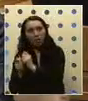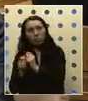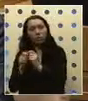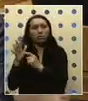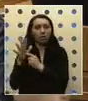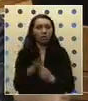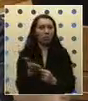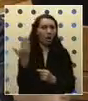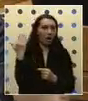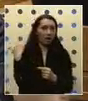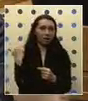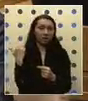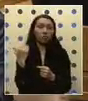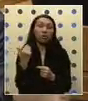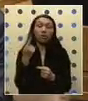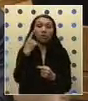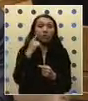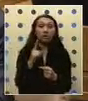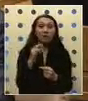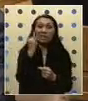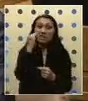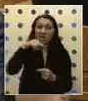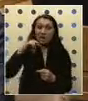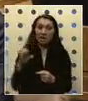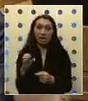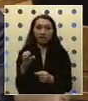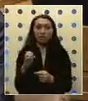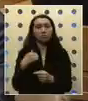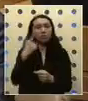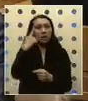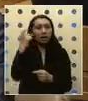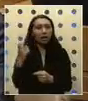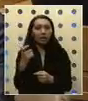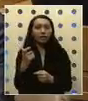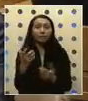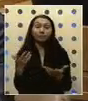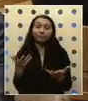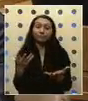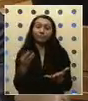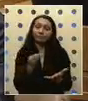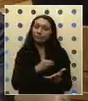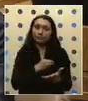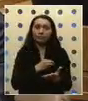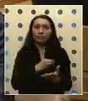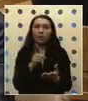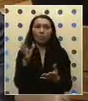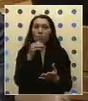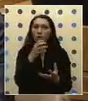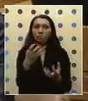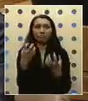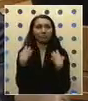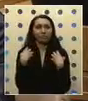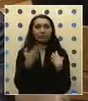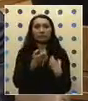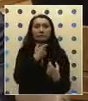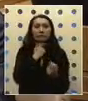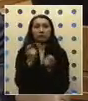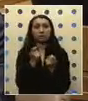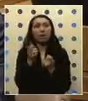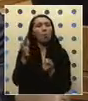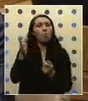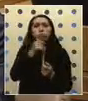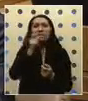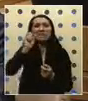discriminaciones. Respecto al INE, creemos de que desgraciadamente aquí no se asume la crisis del INE. Estamos sin